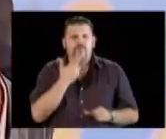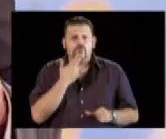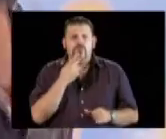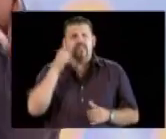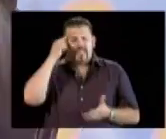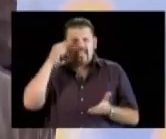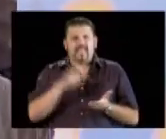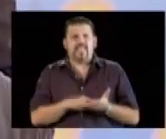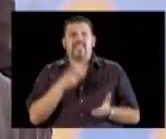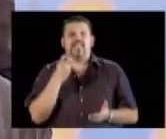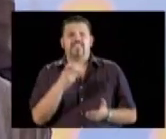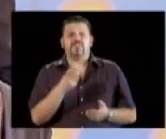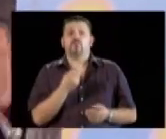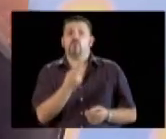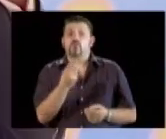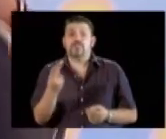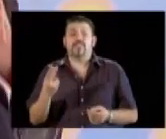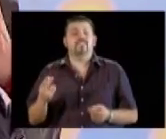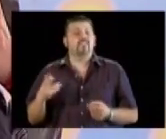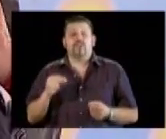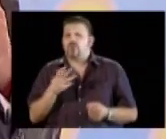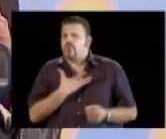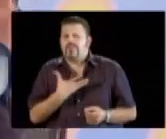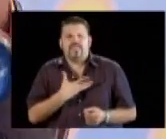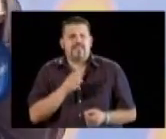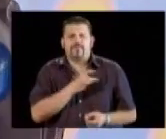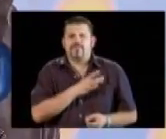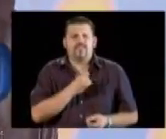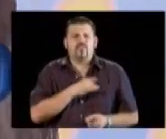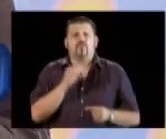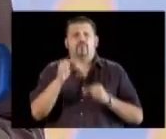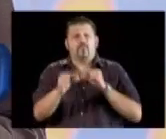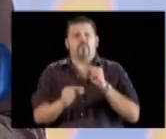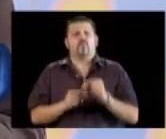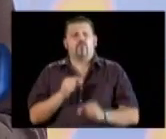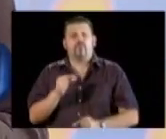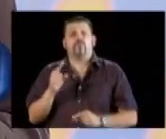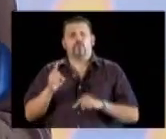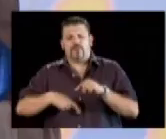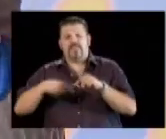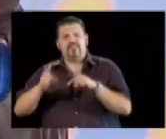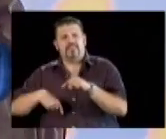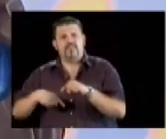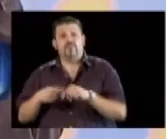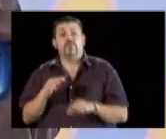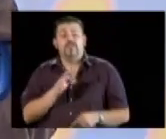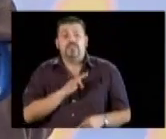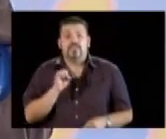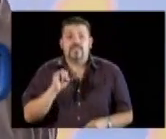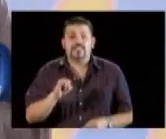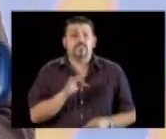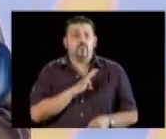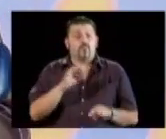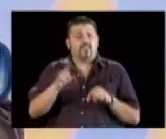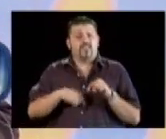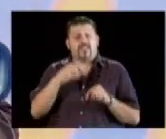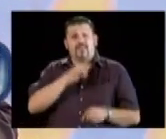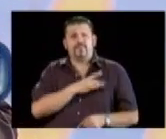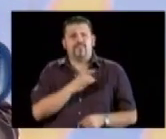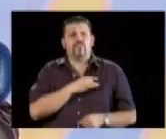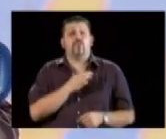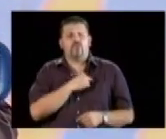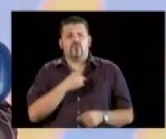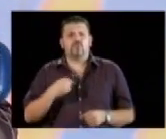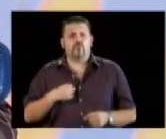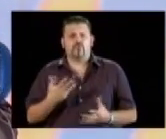crean en él. Crean en ustedes, no tengan miedo y poco a poquito se lo vayan quitando. Y que si quieren quitarse el miedo, tenemos